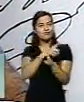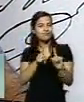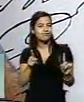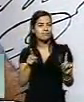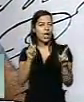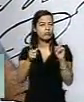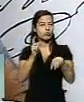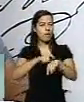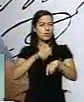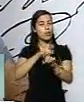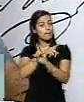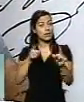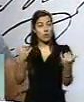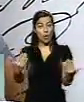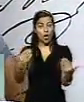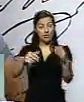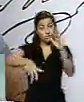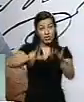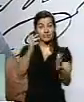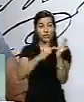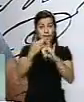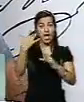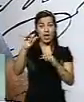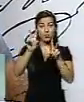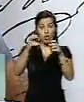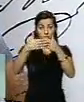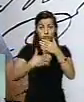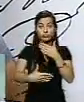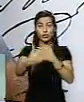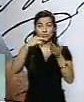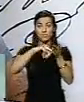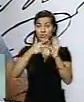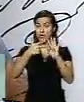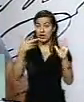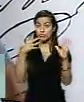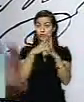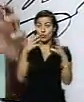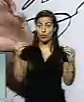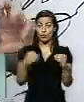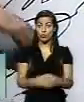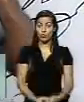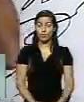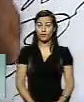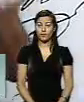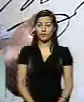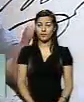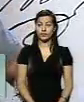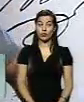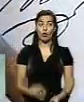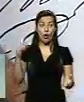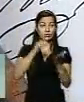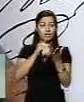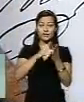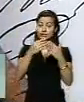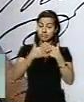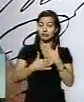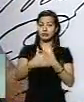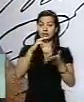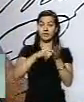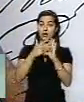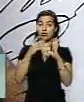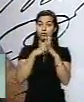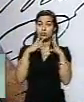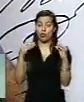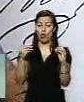casos, ¿no? Pero el 13 de abril hay un nuevo significado de la... O sea, resignificó el